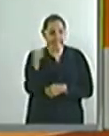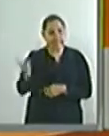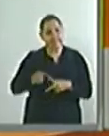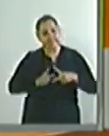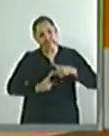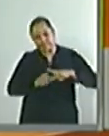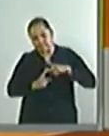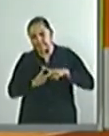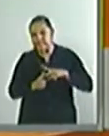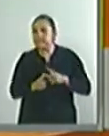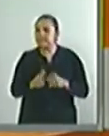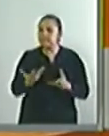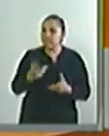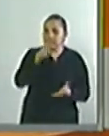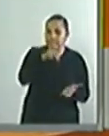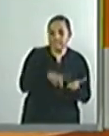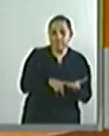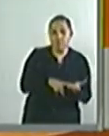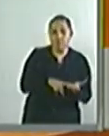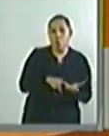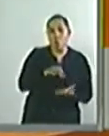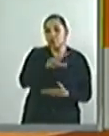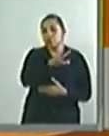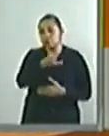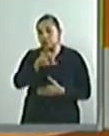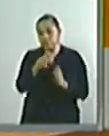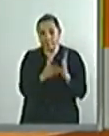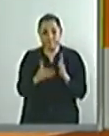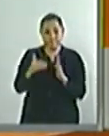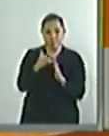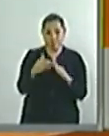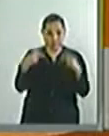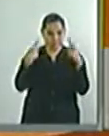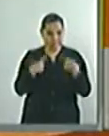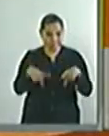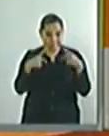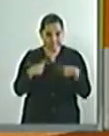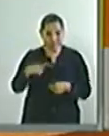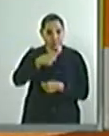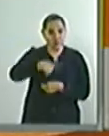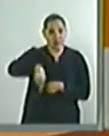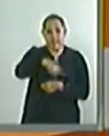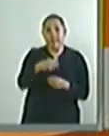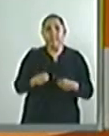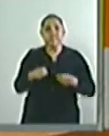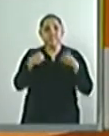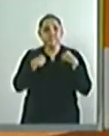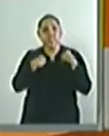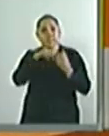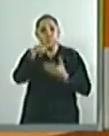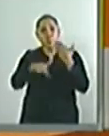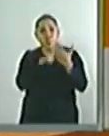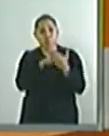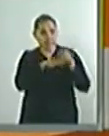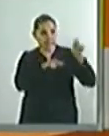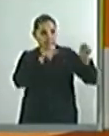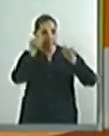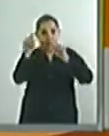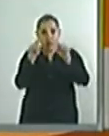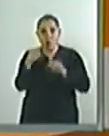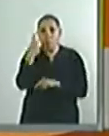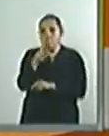1.800 millones de personas vivirán en regiones con escasez de